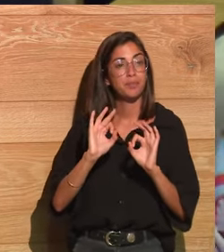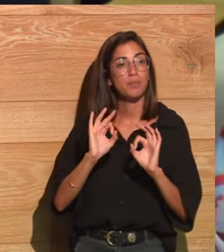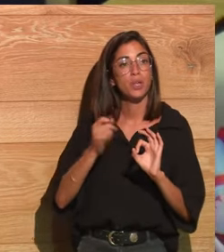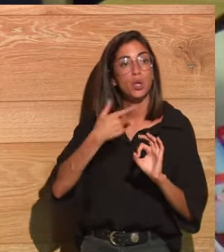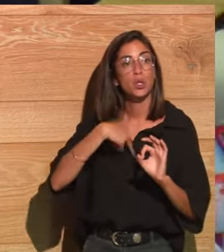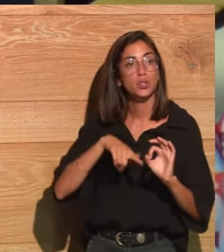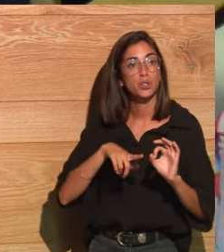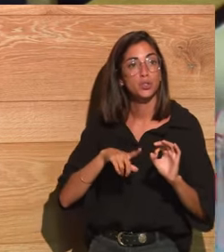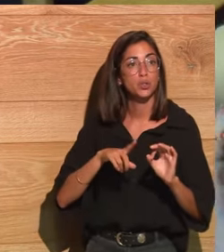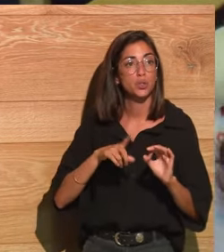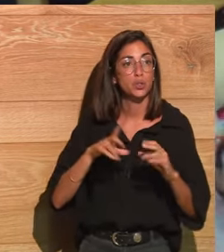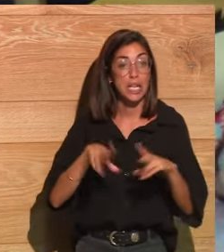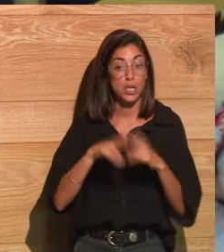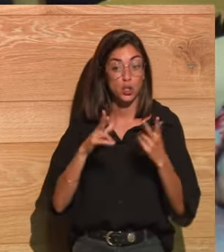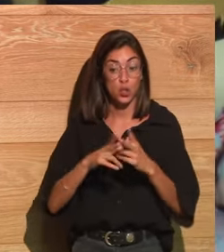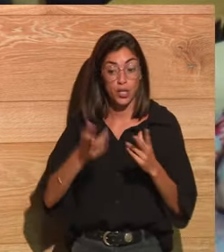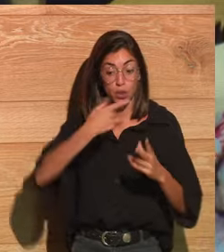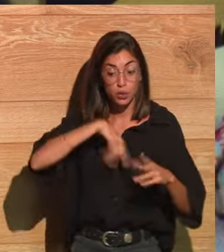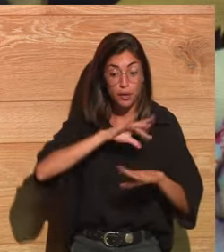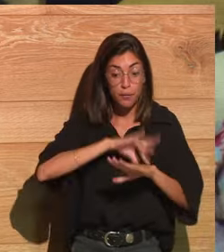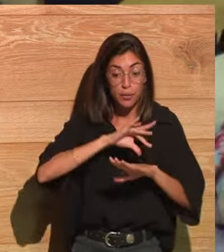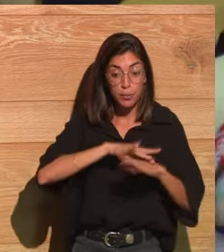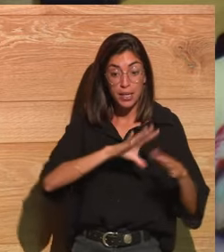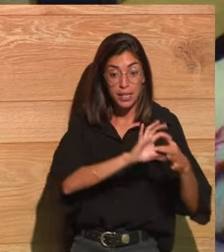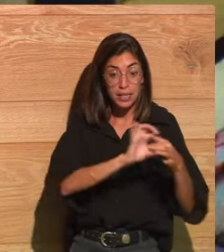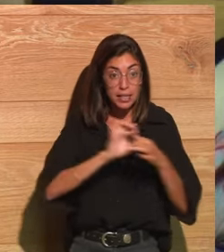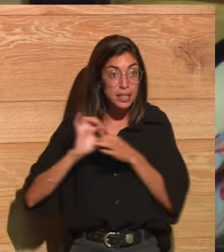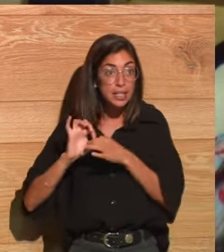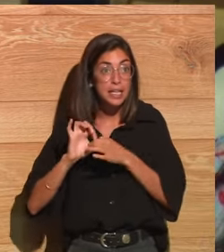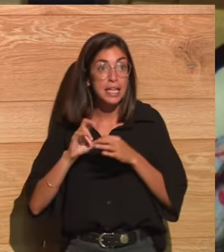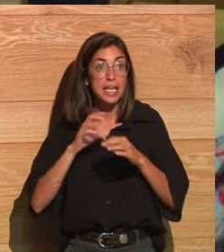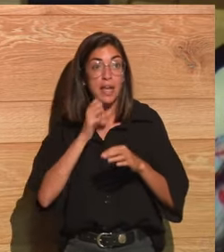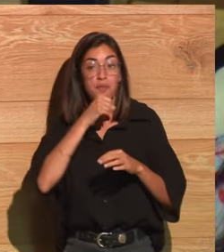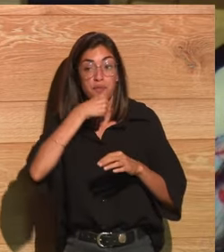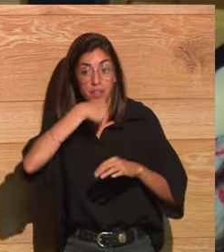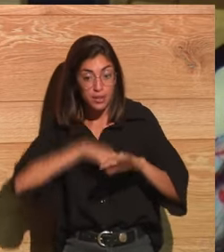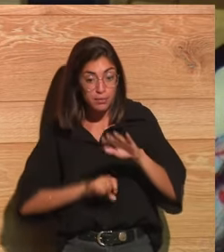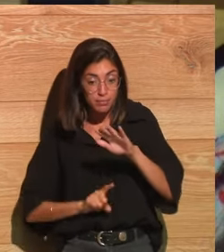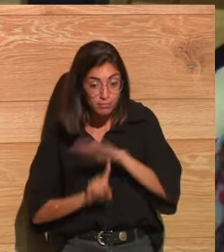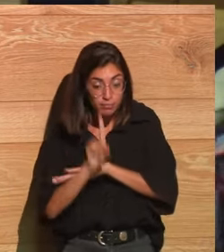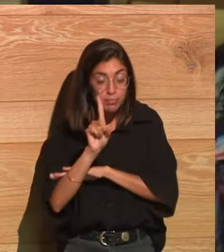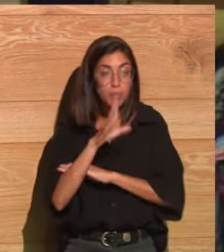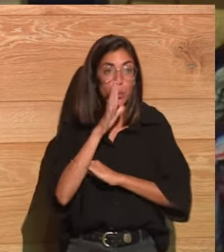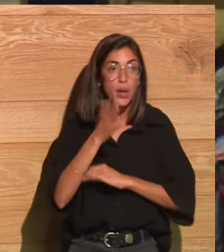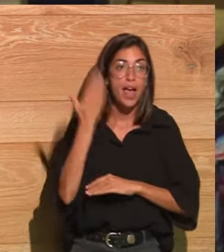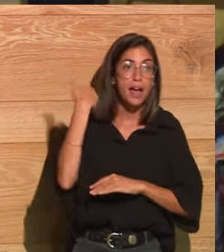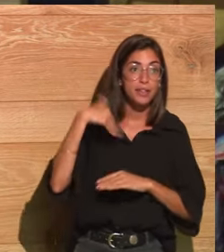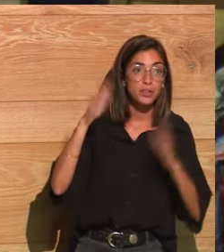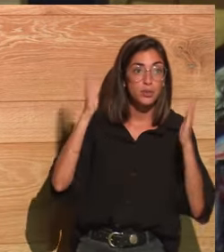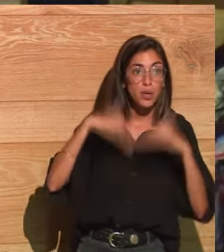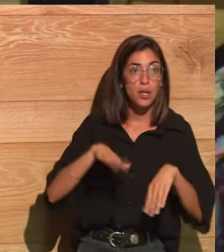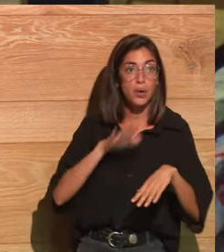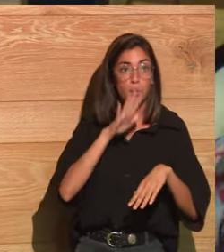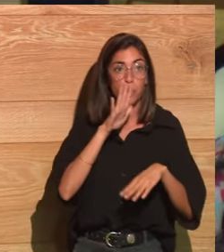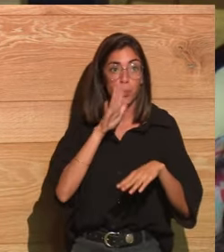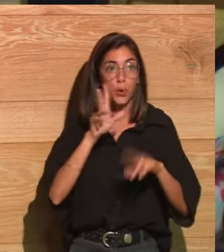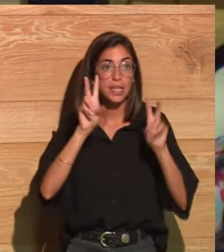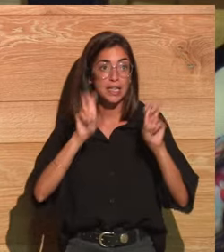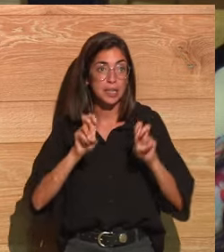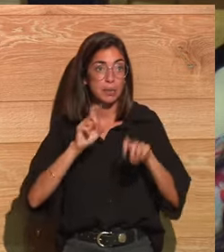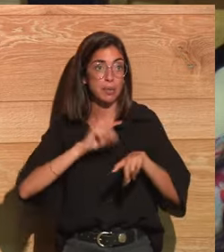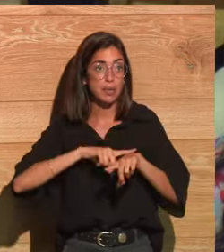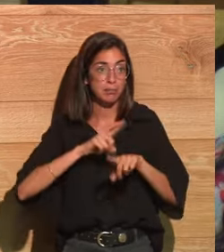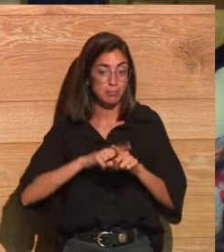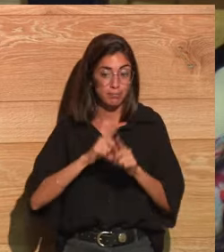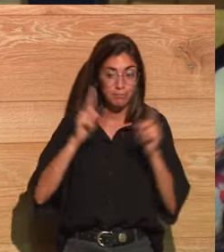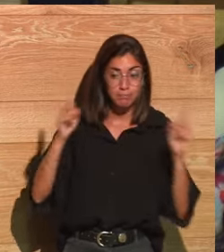hemos desarrollado en nuestra sociedad enfermedades asociadas al envejecimiento, que antes no aparecían, dado nuestra longevidad, que somos carne